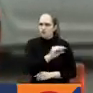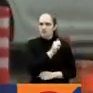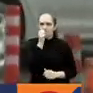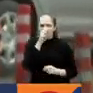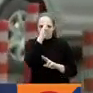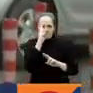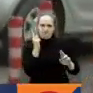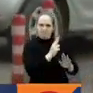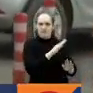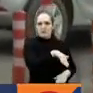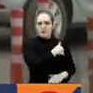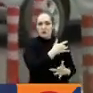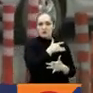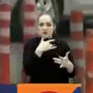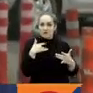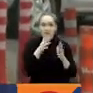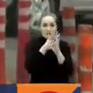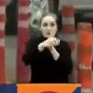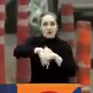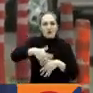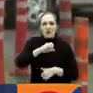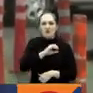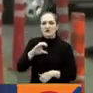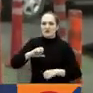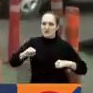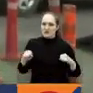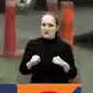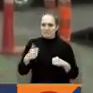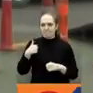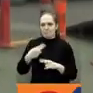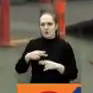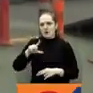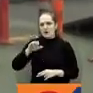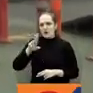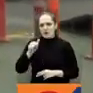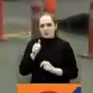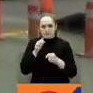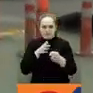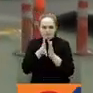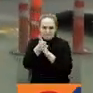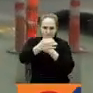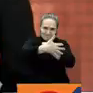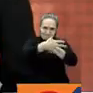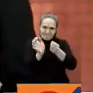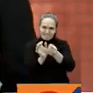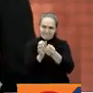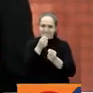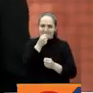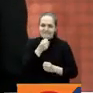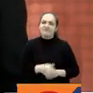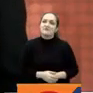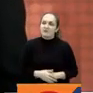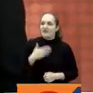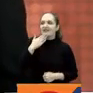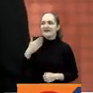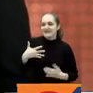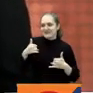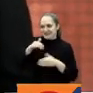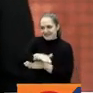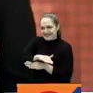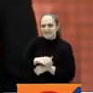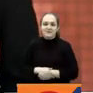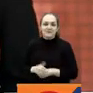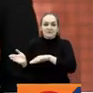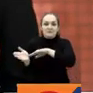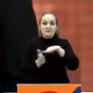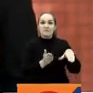de Salud. Desde el occidente de Bogotá, Laura Rojas, RTVC Noticias, Conectados 24/7. Gracias, Laura. Feliz tarde. Las